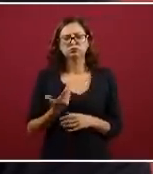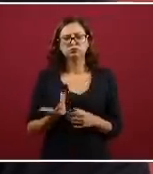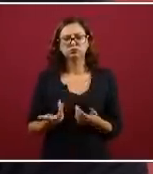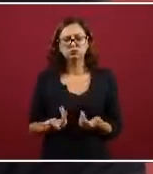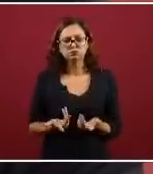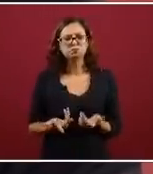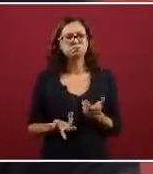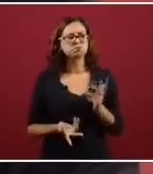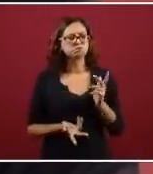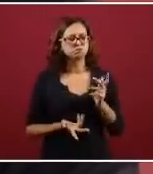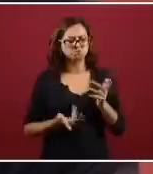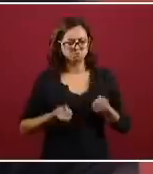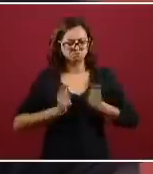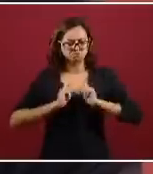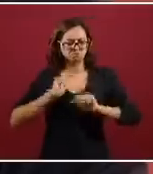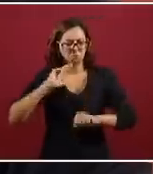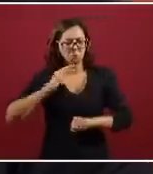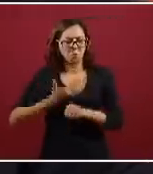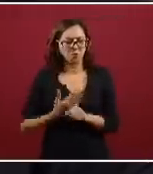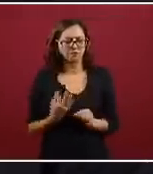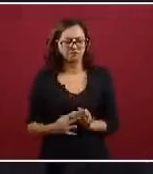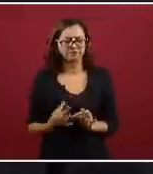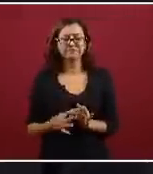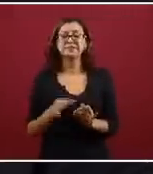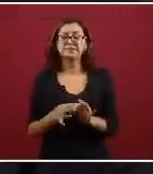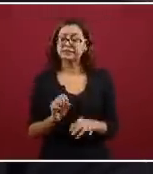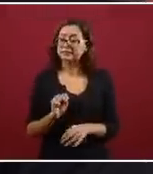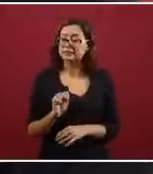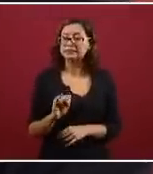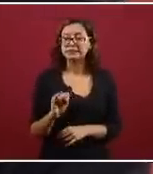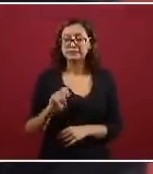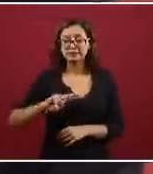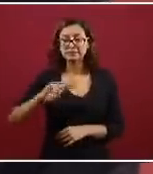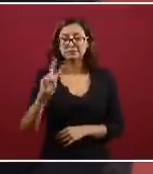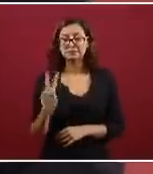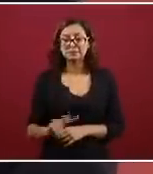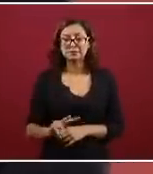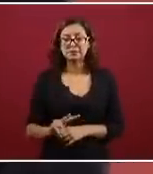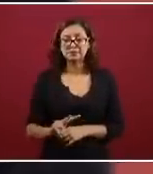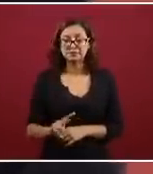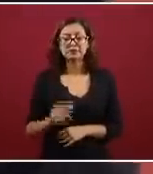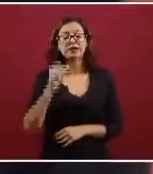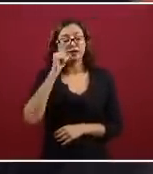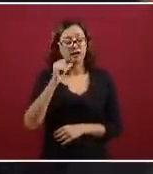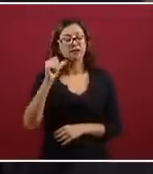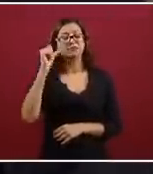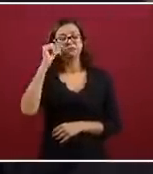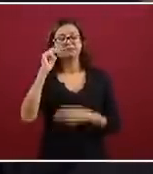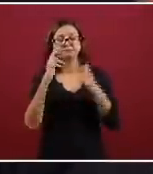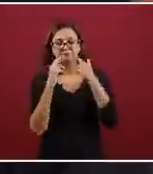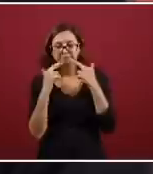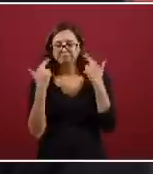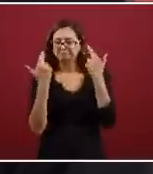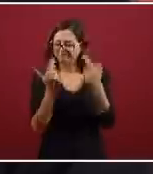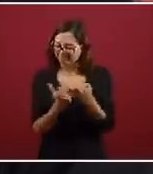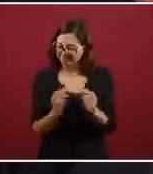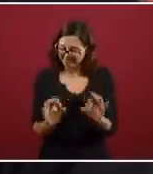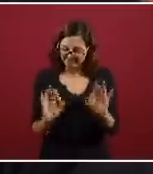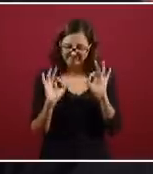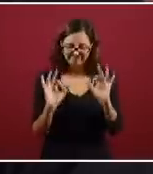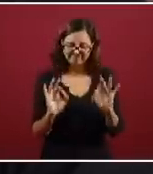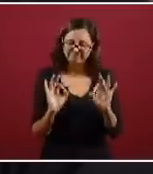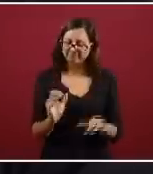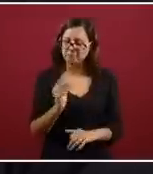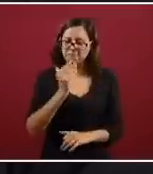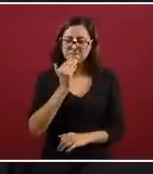nosotros haciendo lo que nos corresponde y en efecto fue muy buena reunión la